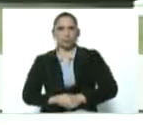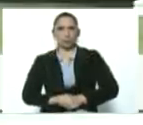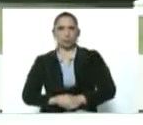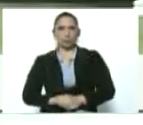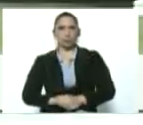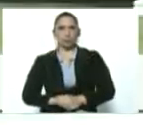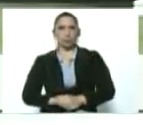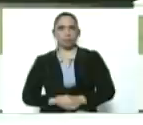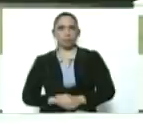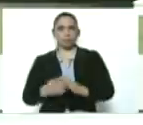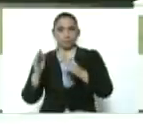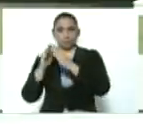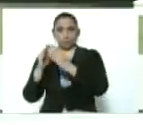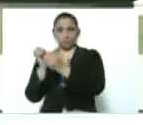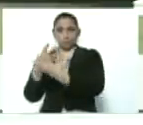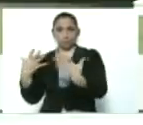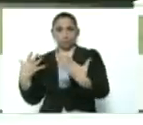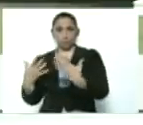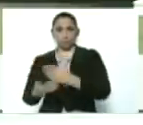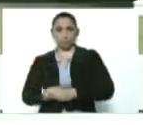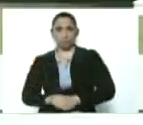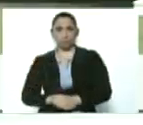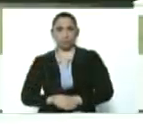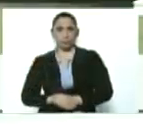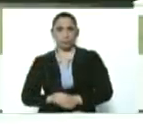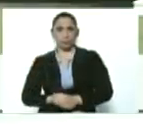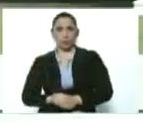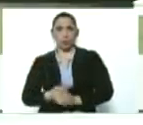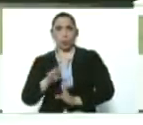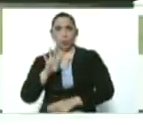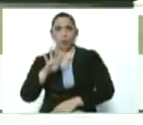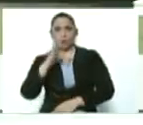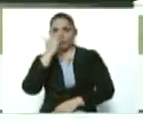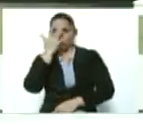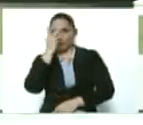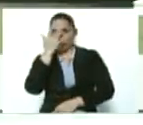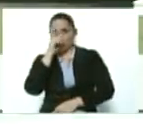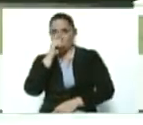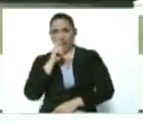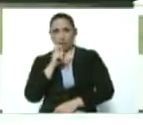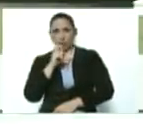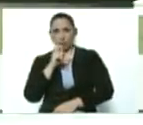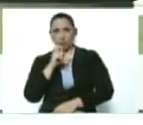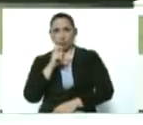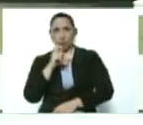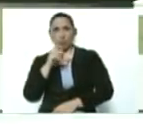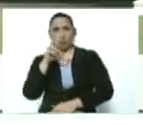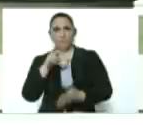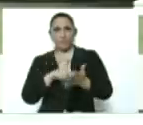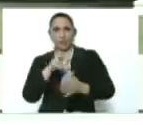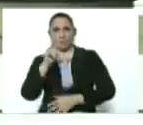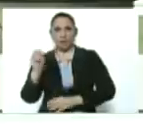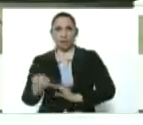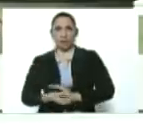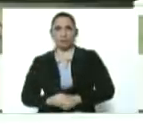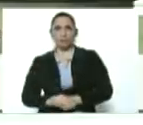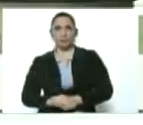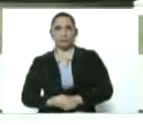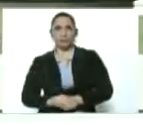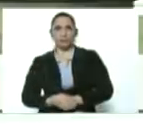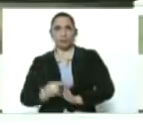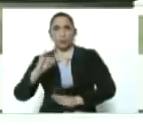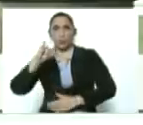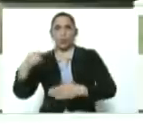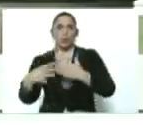fue en la casa blanca el 4 de febrero del año de este año 2020 en que juan